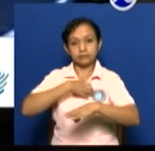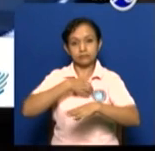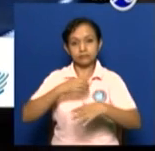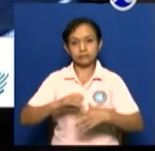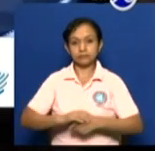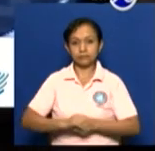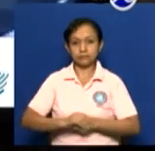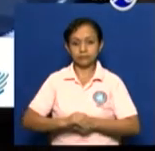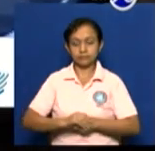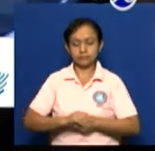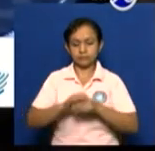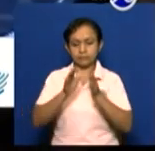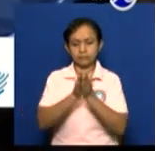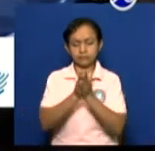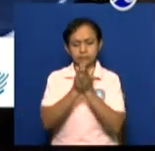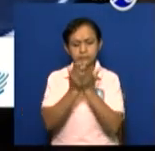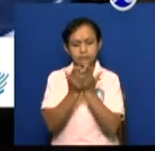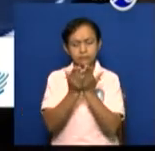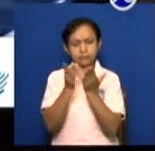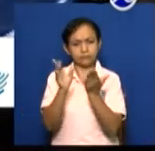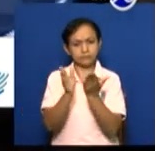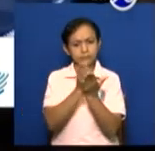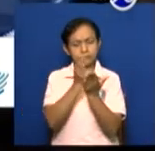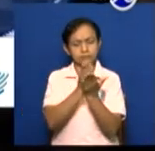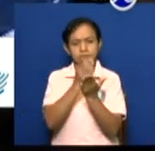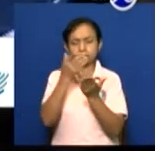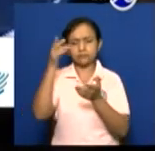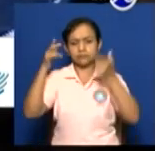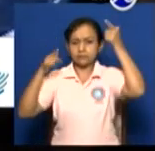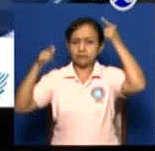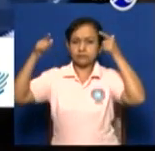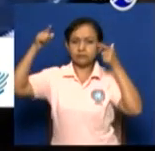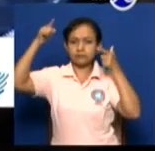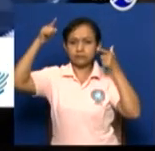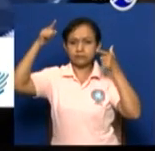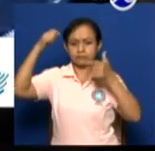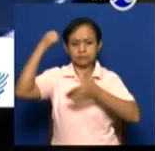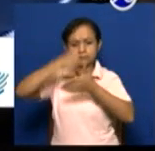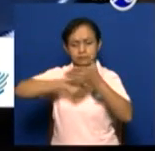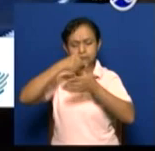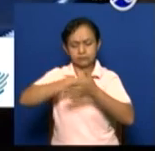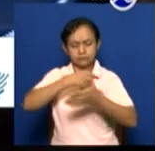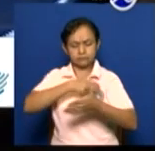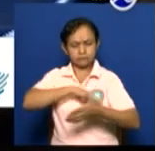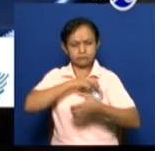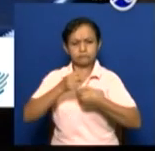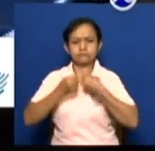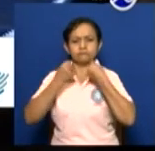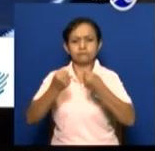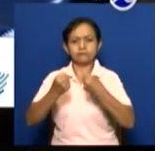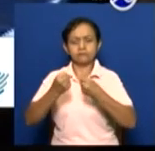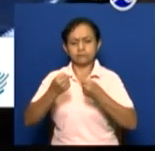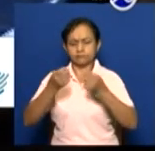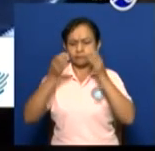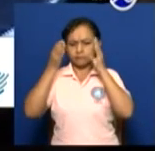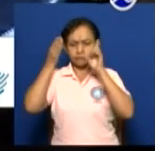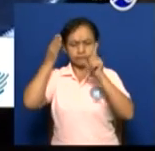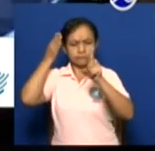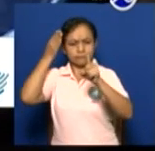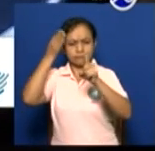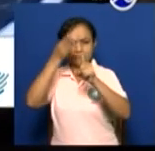El ideario de Sandino, su gesta, su fuerza moral, su conducta